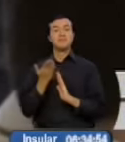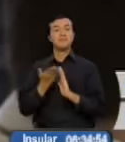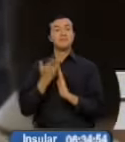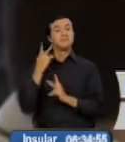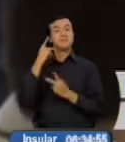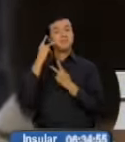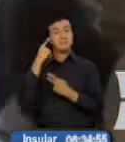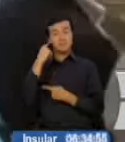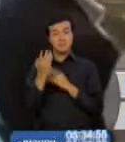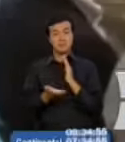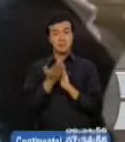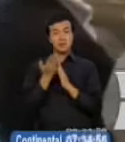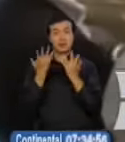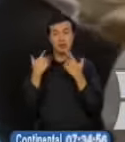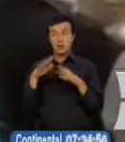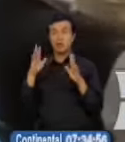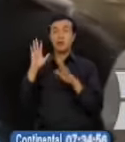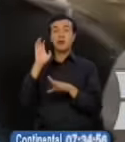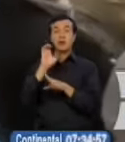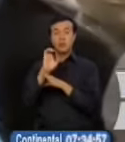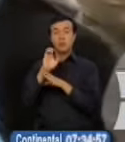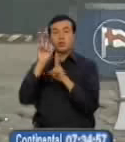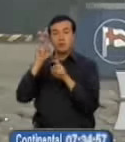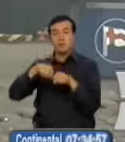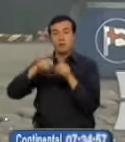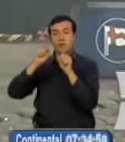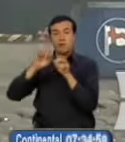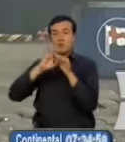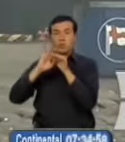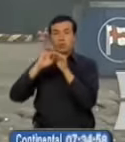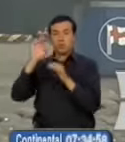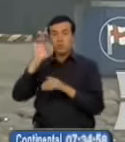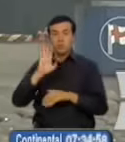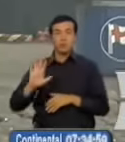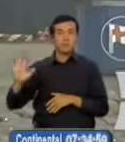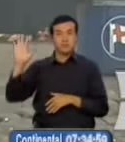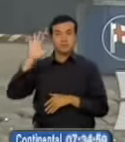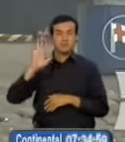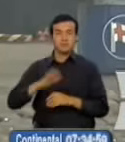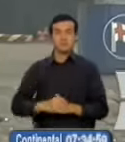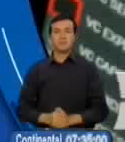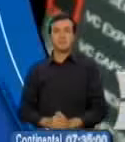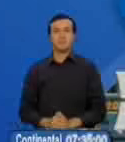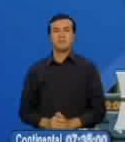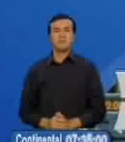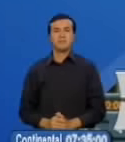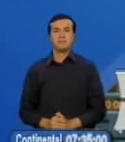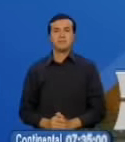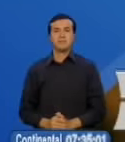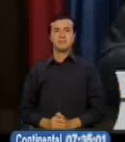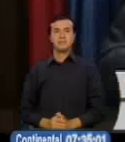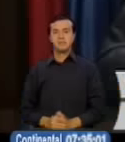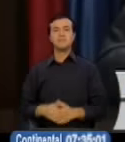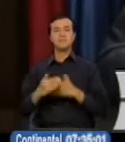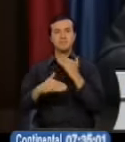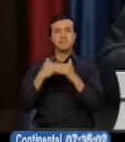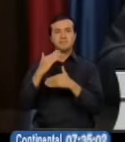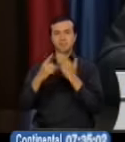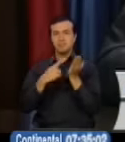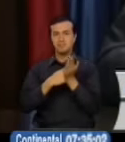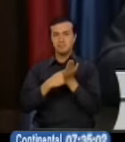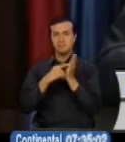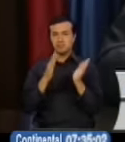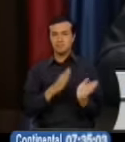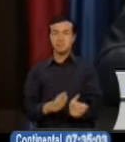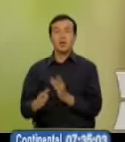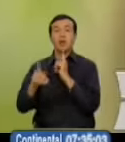expectativa por los avances conseguidos por el país para la firma del acuerdo comercial con la Unión Europea. Avanzan los preparativos para